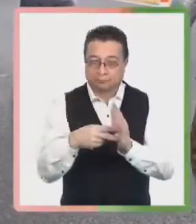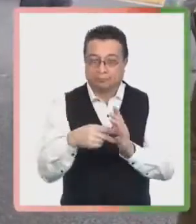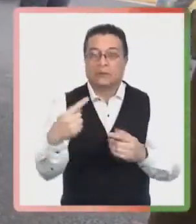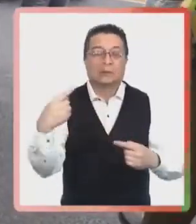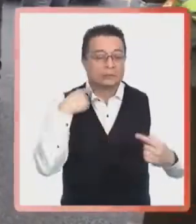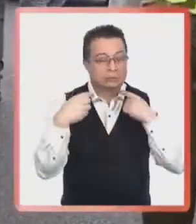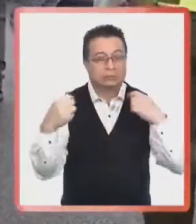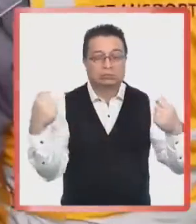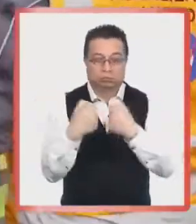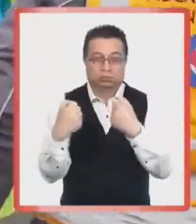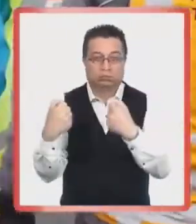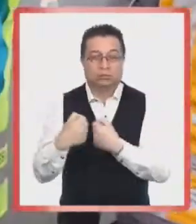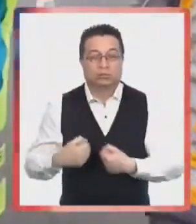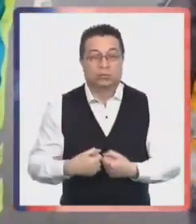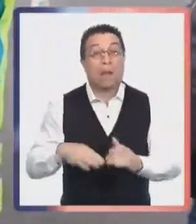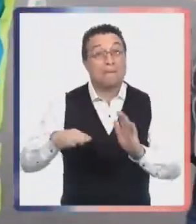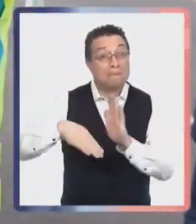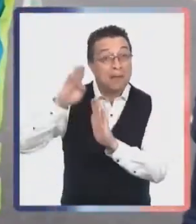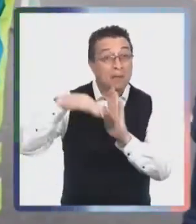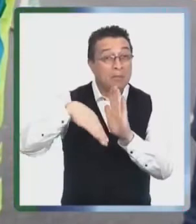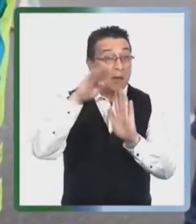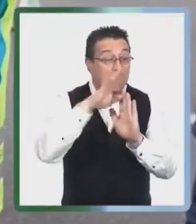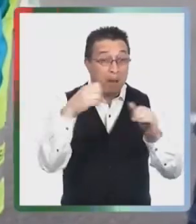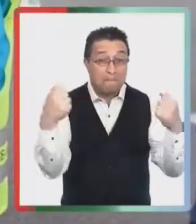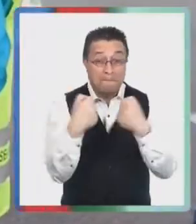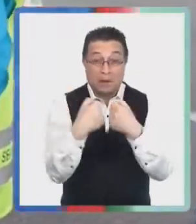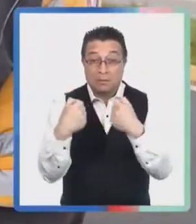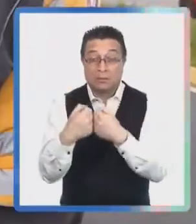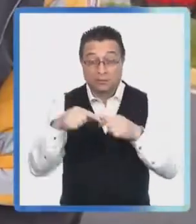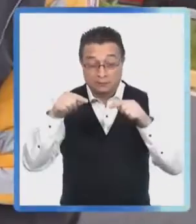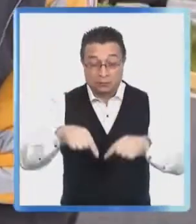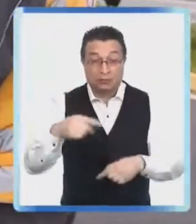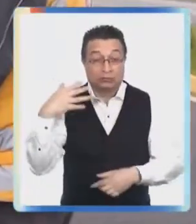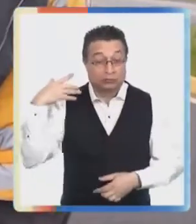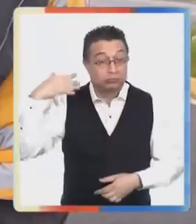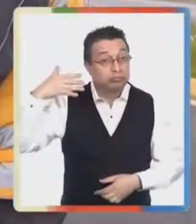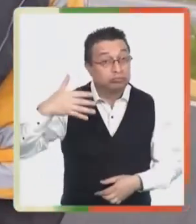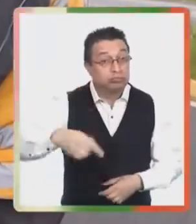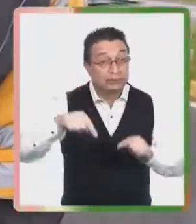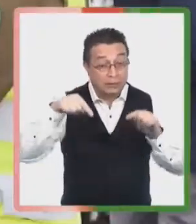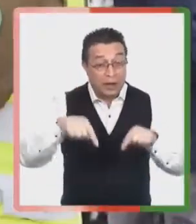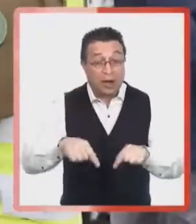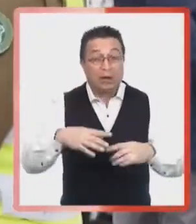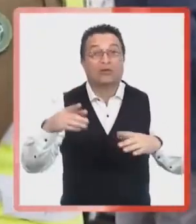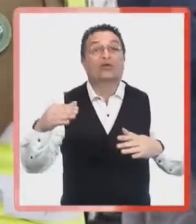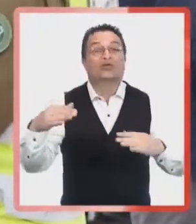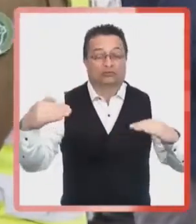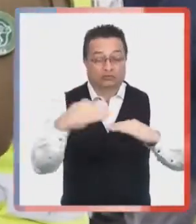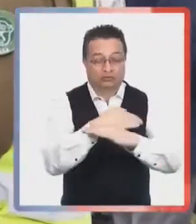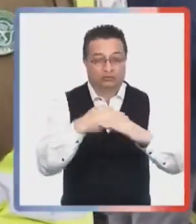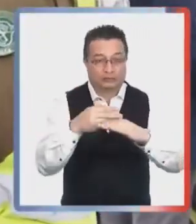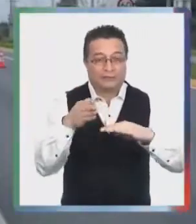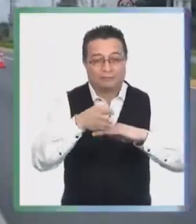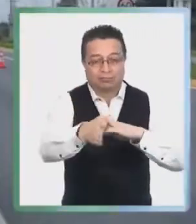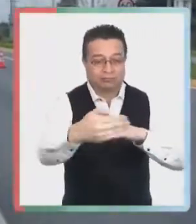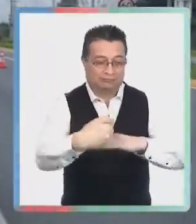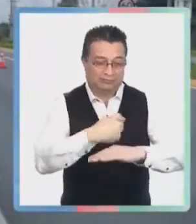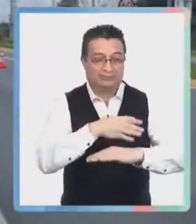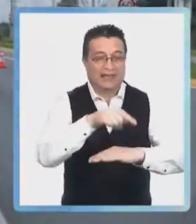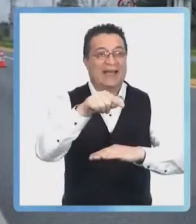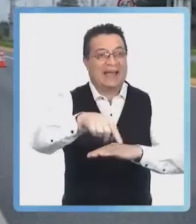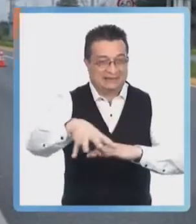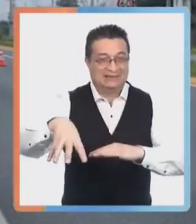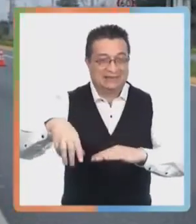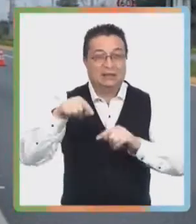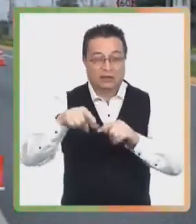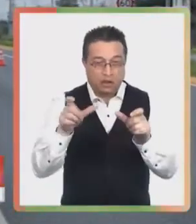advierten de las principales causas de accidentes. La gran mayoría de los accidentes que han estado ocurriendo en estos últimos periodos son en las